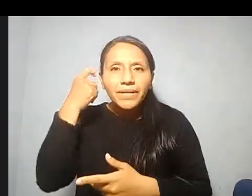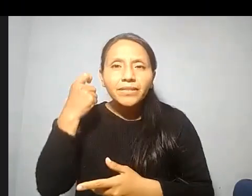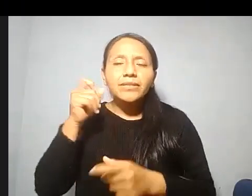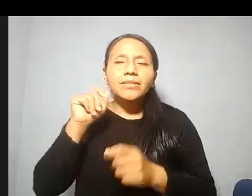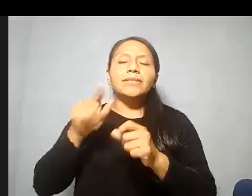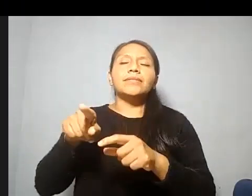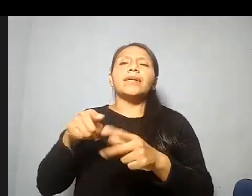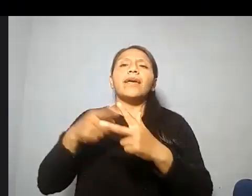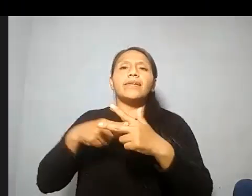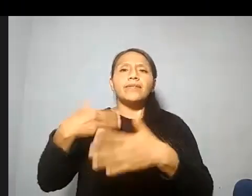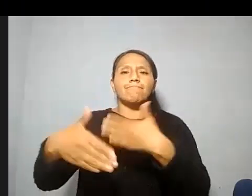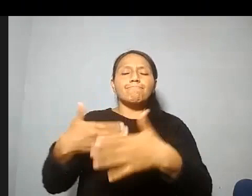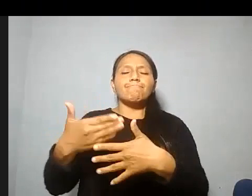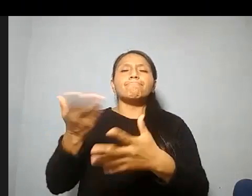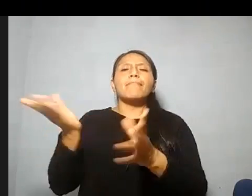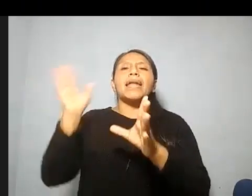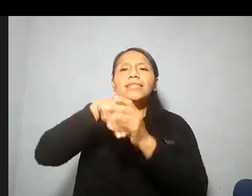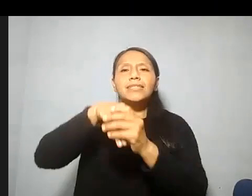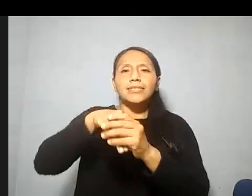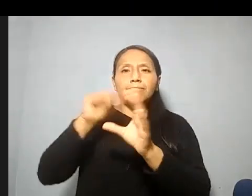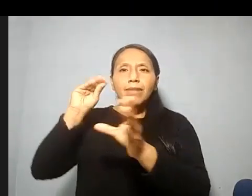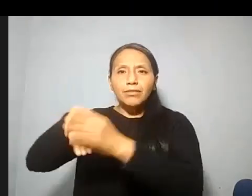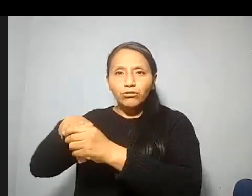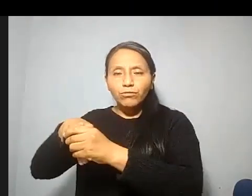y la participación y